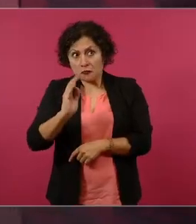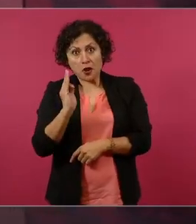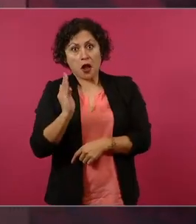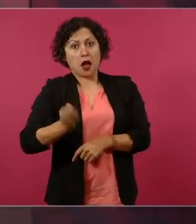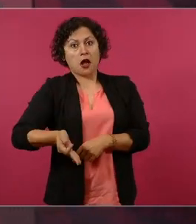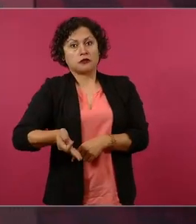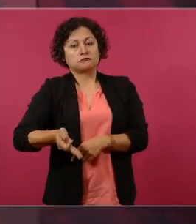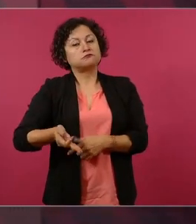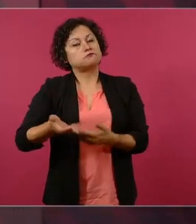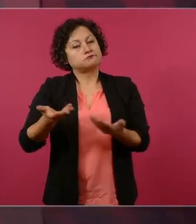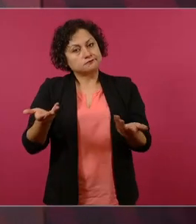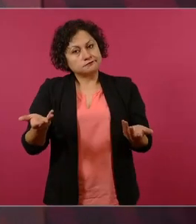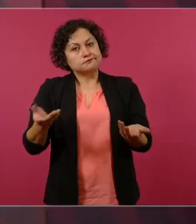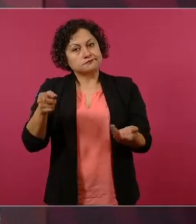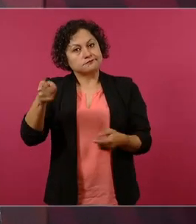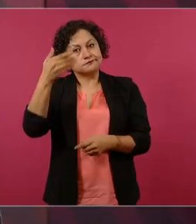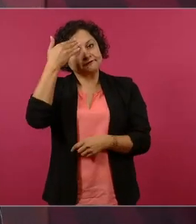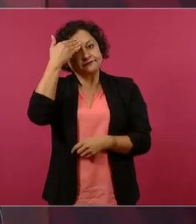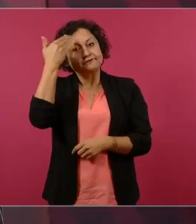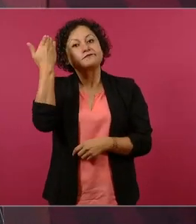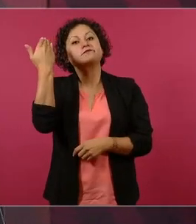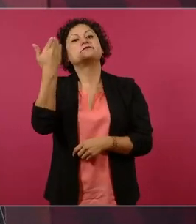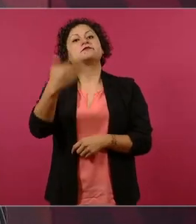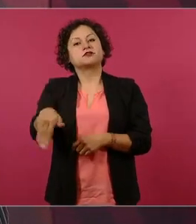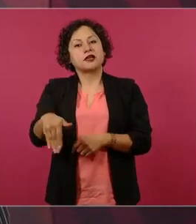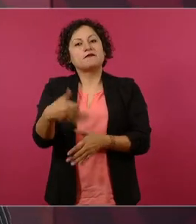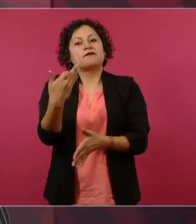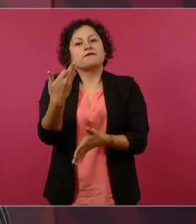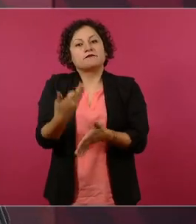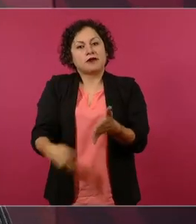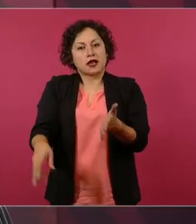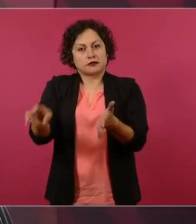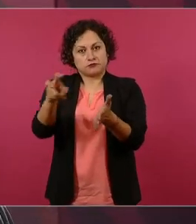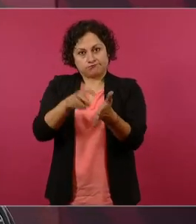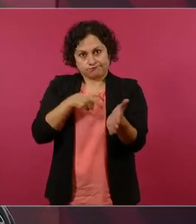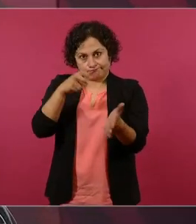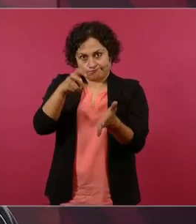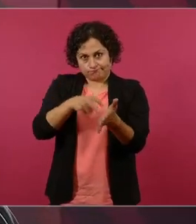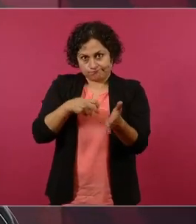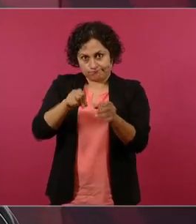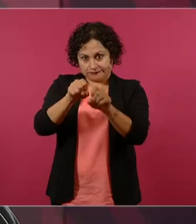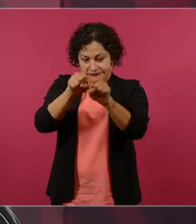el que se reforme el poder judicial ahora eh